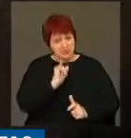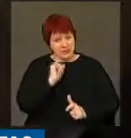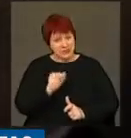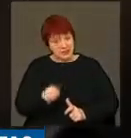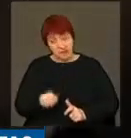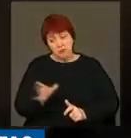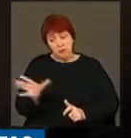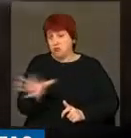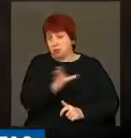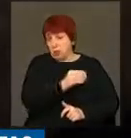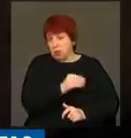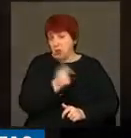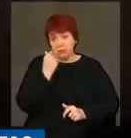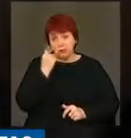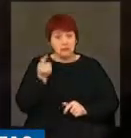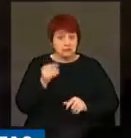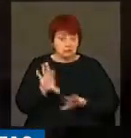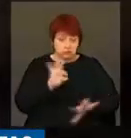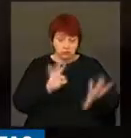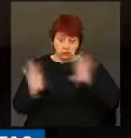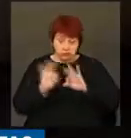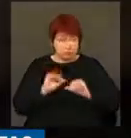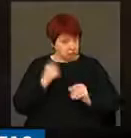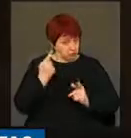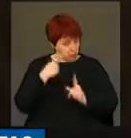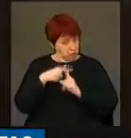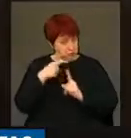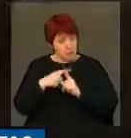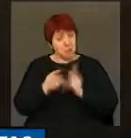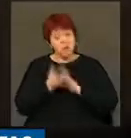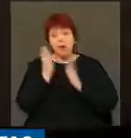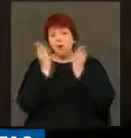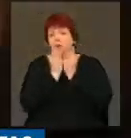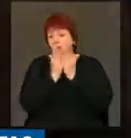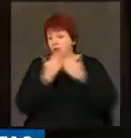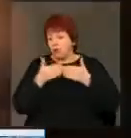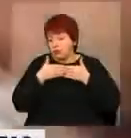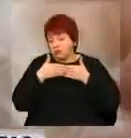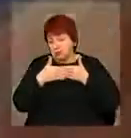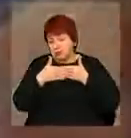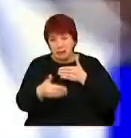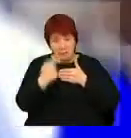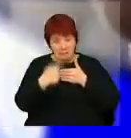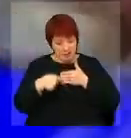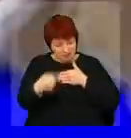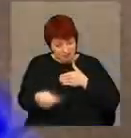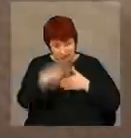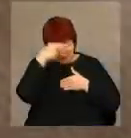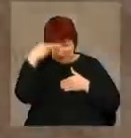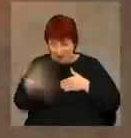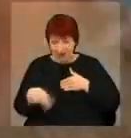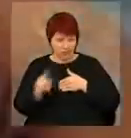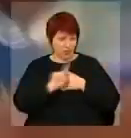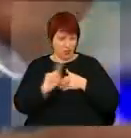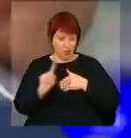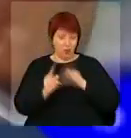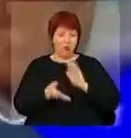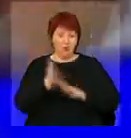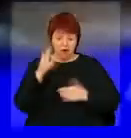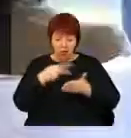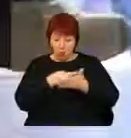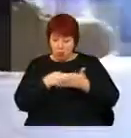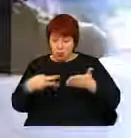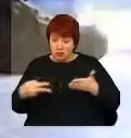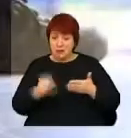estas posibilidades están a estudio y que no se materializarán en la próxima temporada. De hecho, en 2 semanas, representantes de las